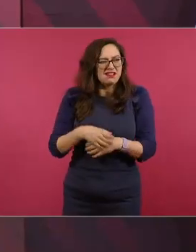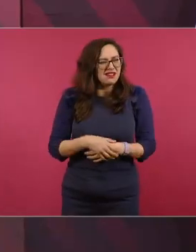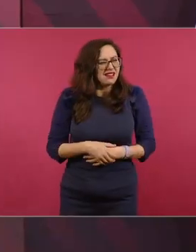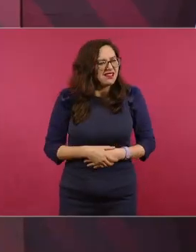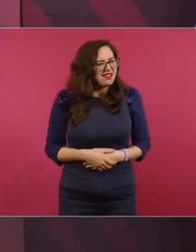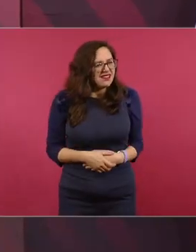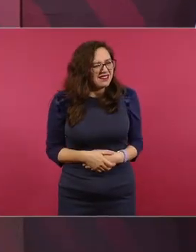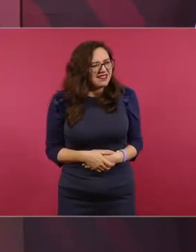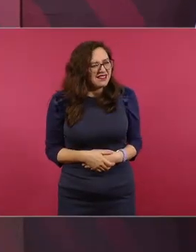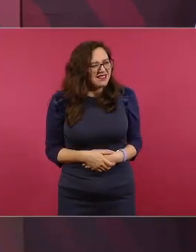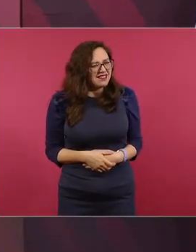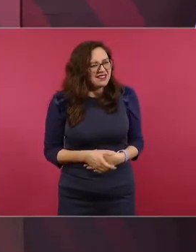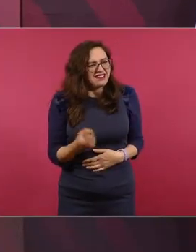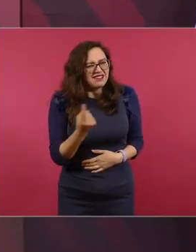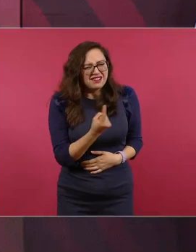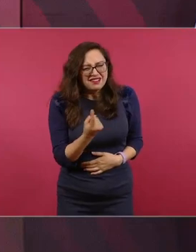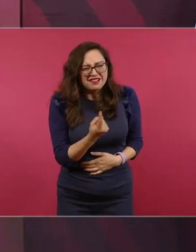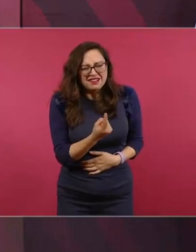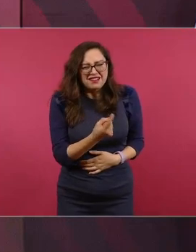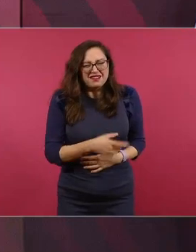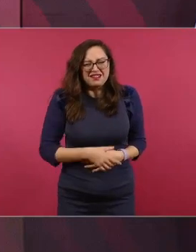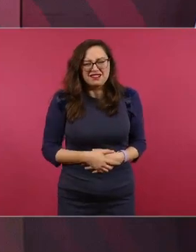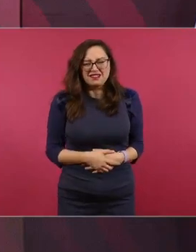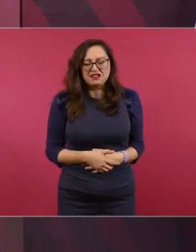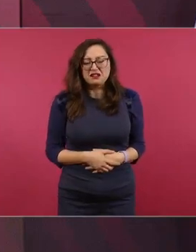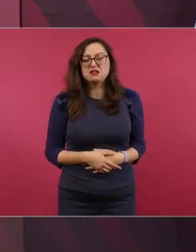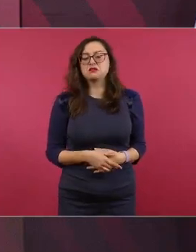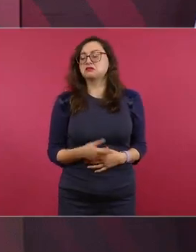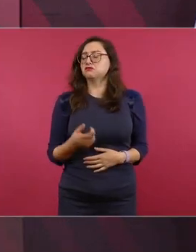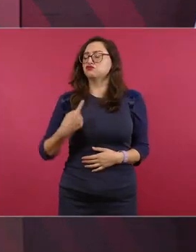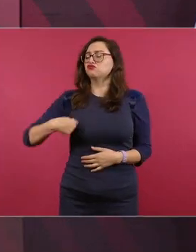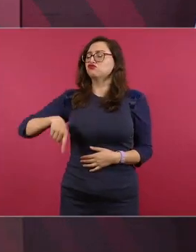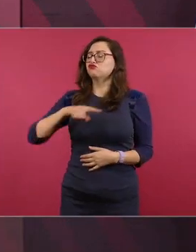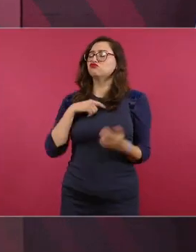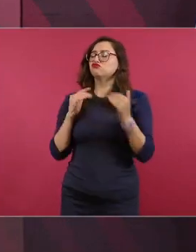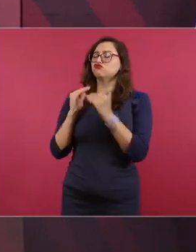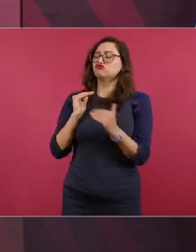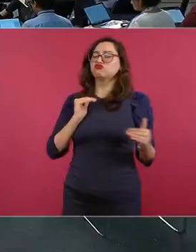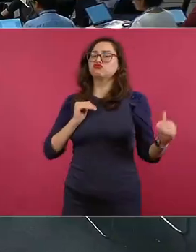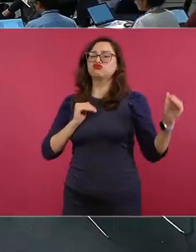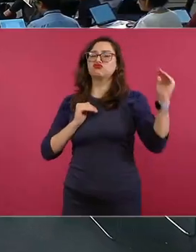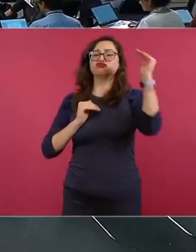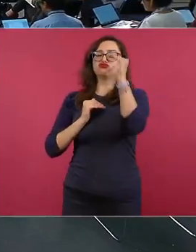y superiores y los sabiondos.